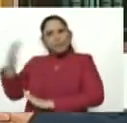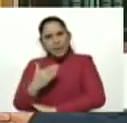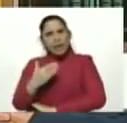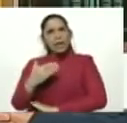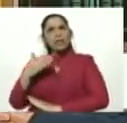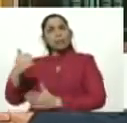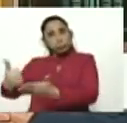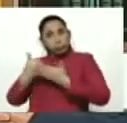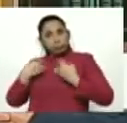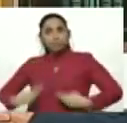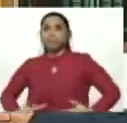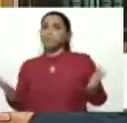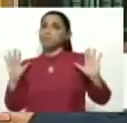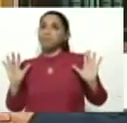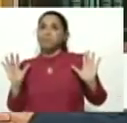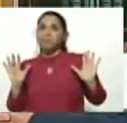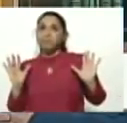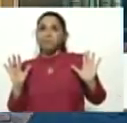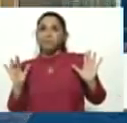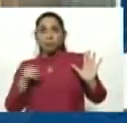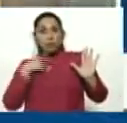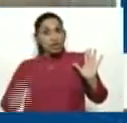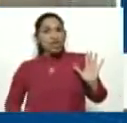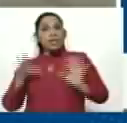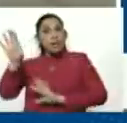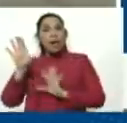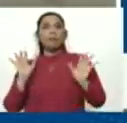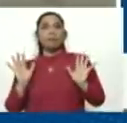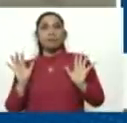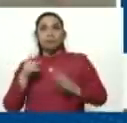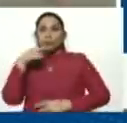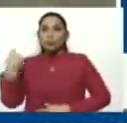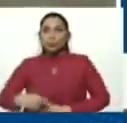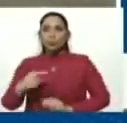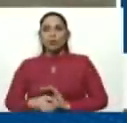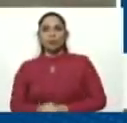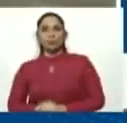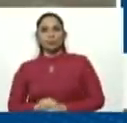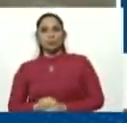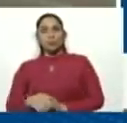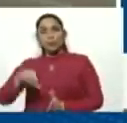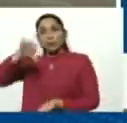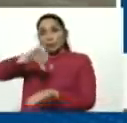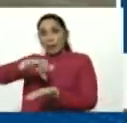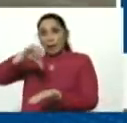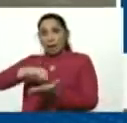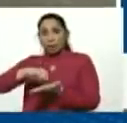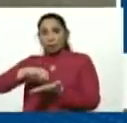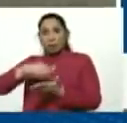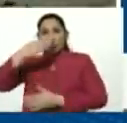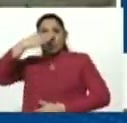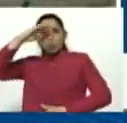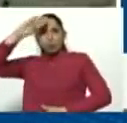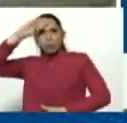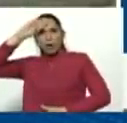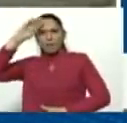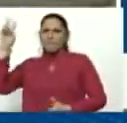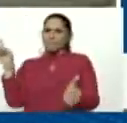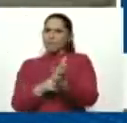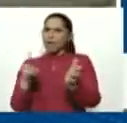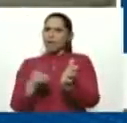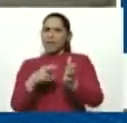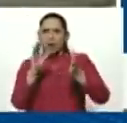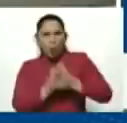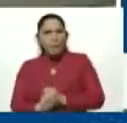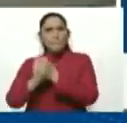humanitaria, de China, de Rusia, de Irán, de Cuba, los verdaderos